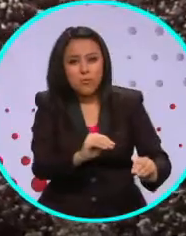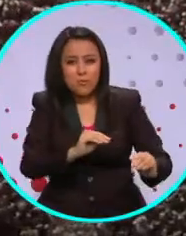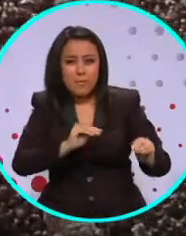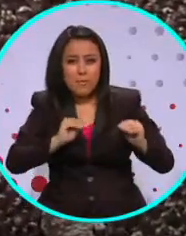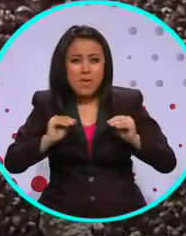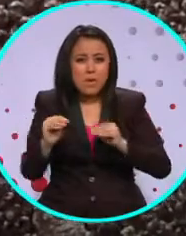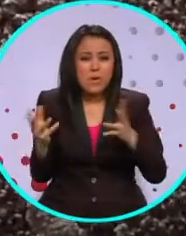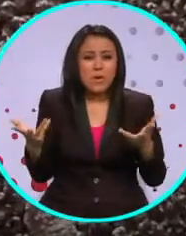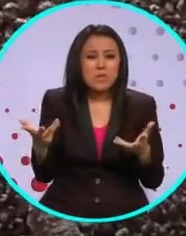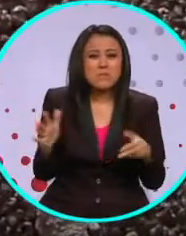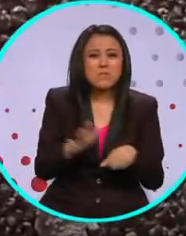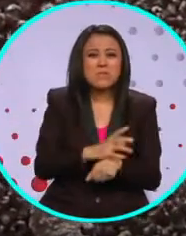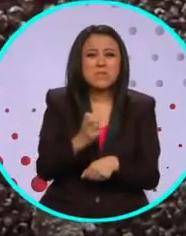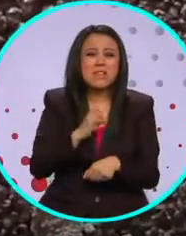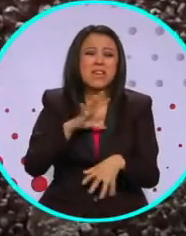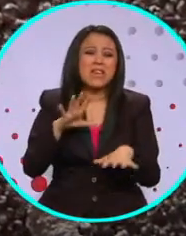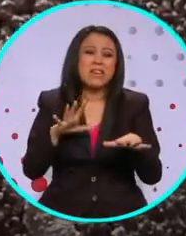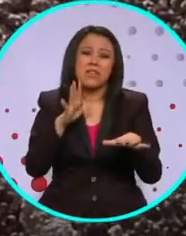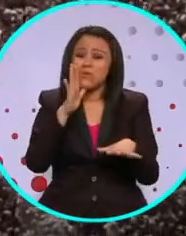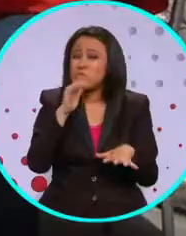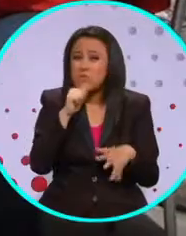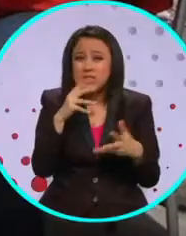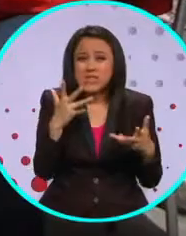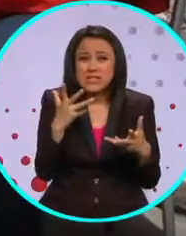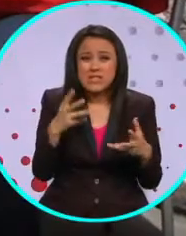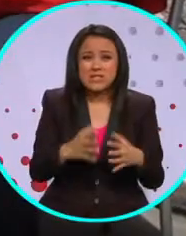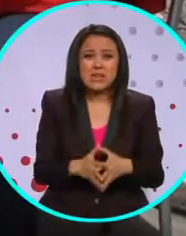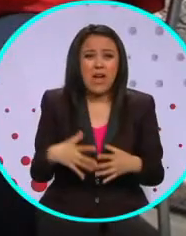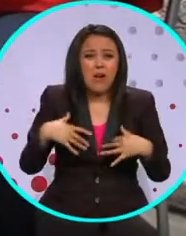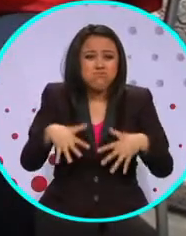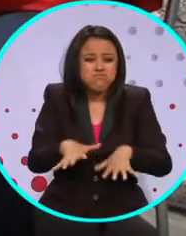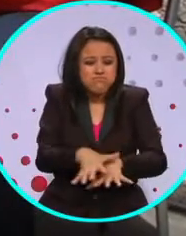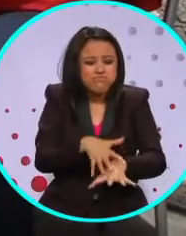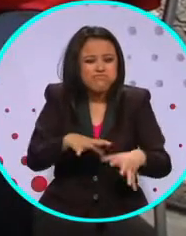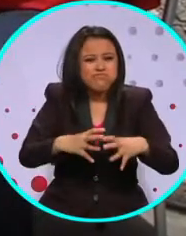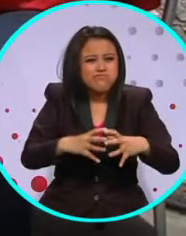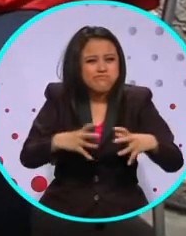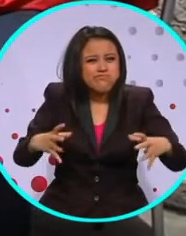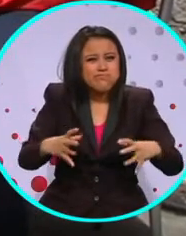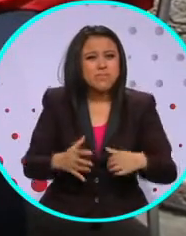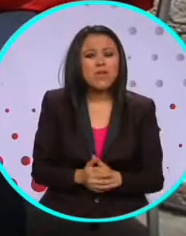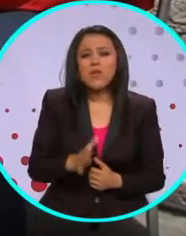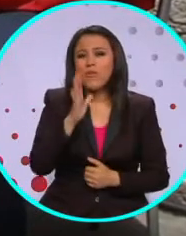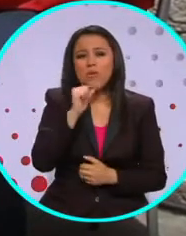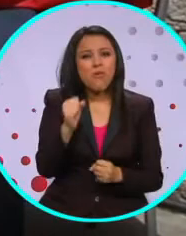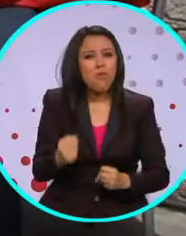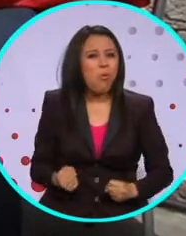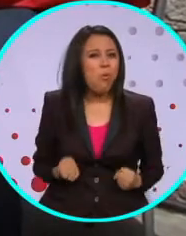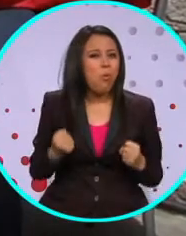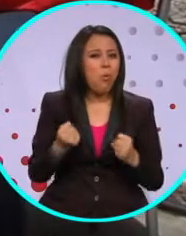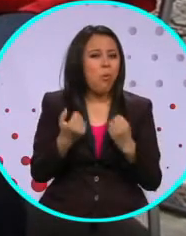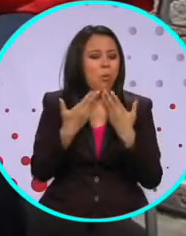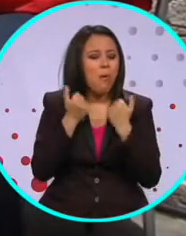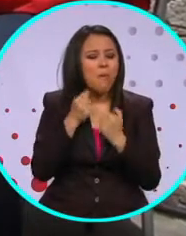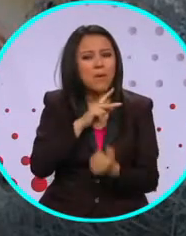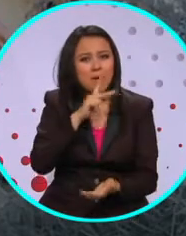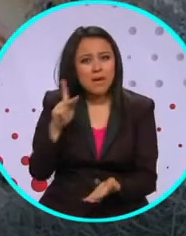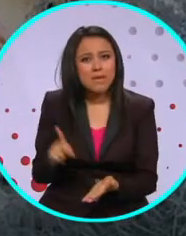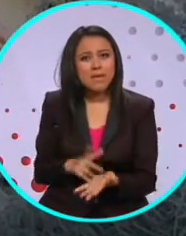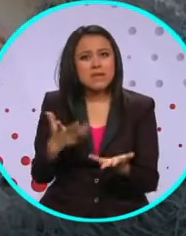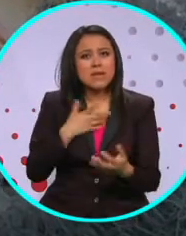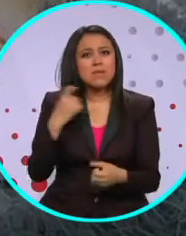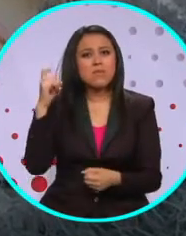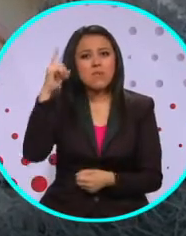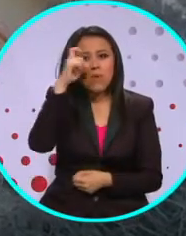sus pies se le doblan, se le hinchan mucho, no tiene mucha fuerza. La recuperación de doña Rosa